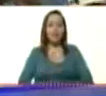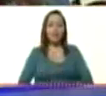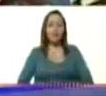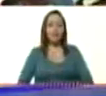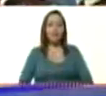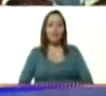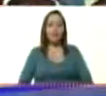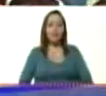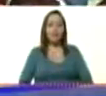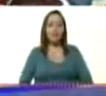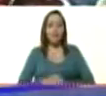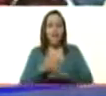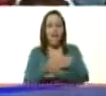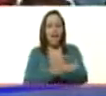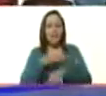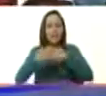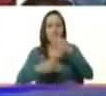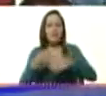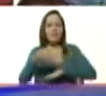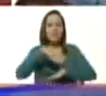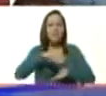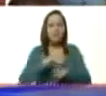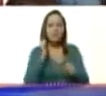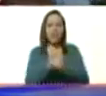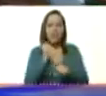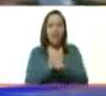Como dijo el ministro del Trabajo,